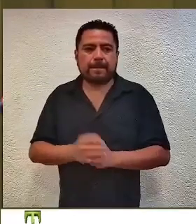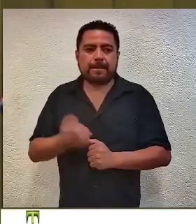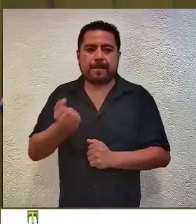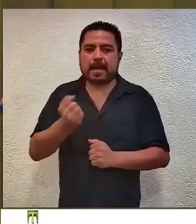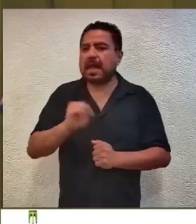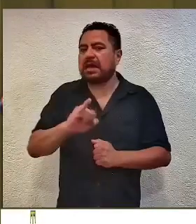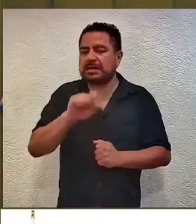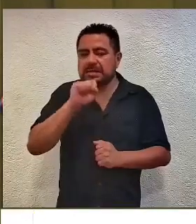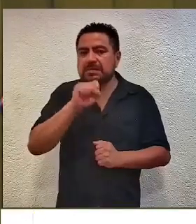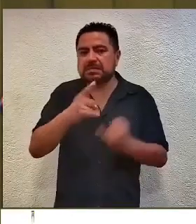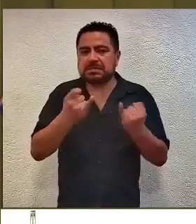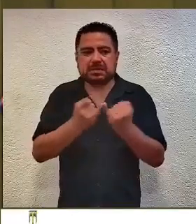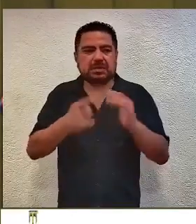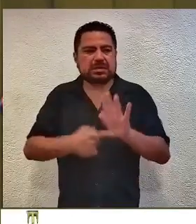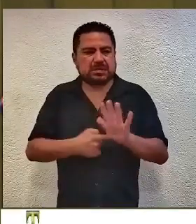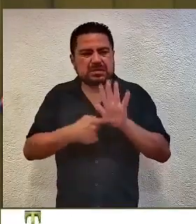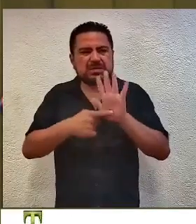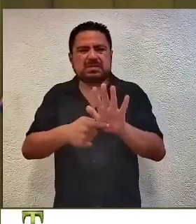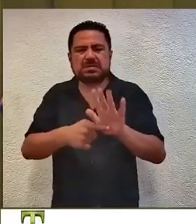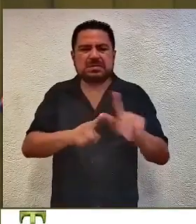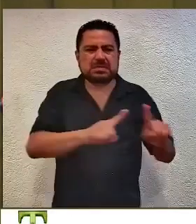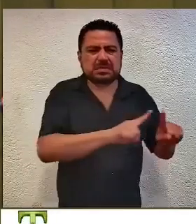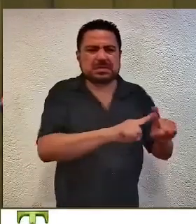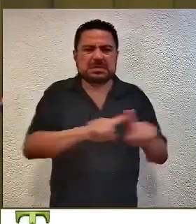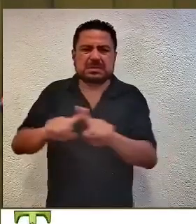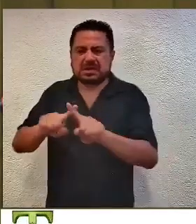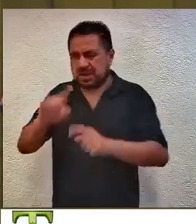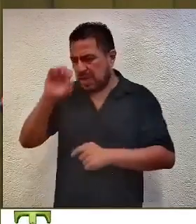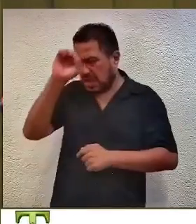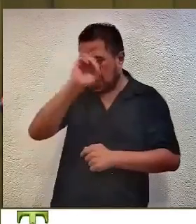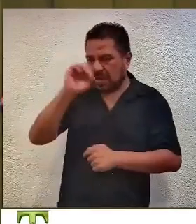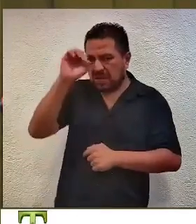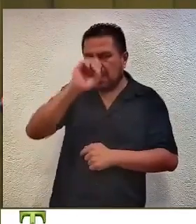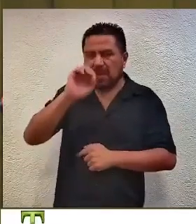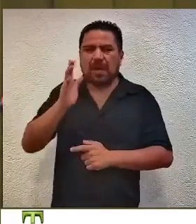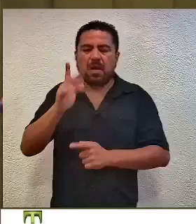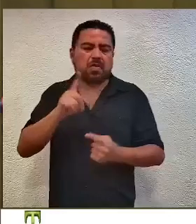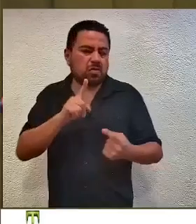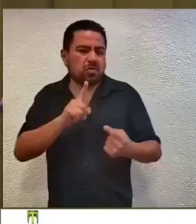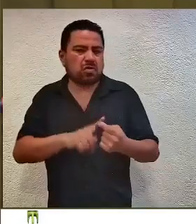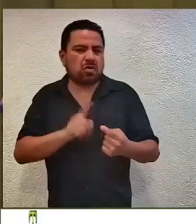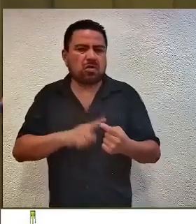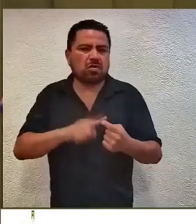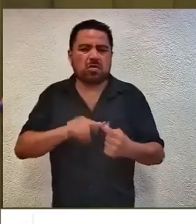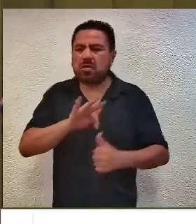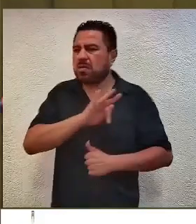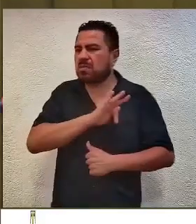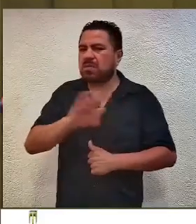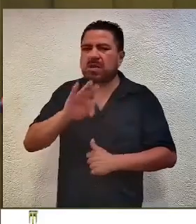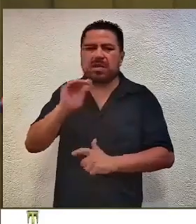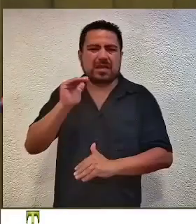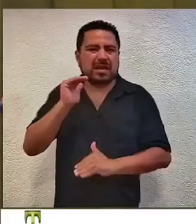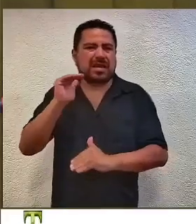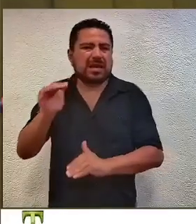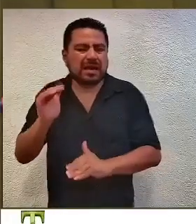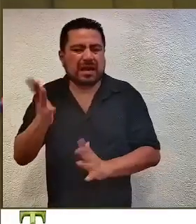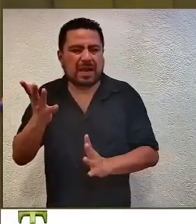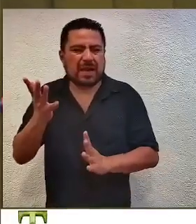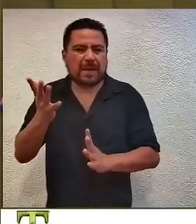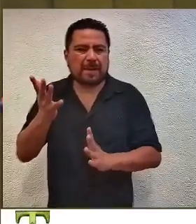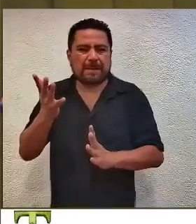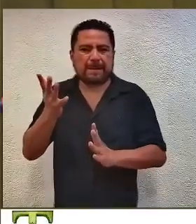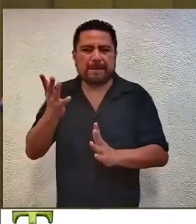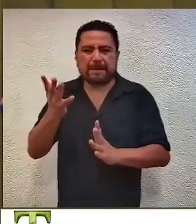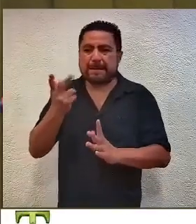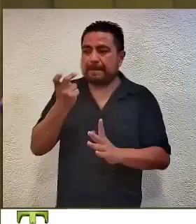Asimismo, se exhiben diferentes criterios jurisprudenciales en donde se han delimitado, y esto es una parte